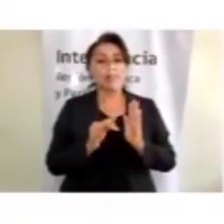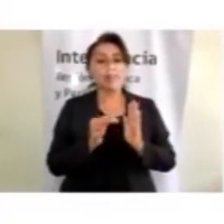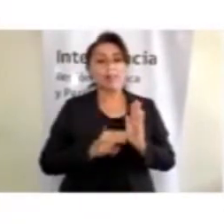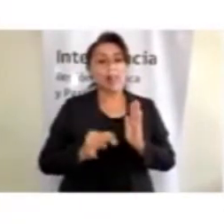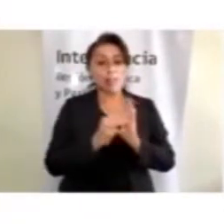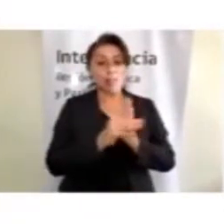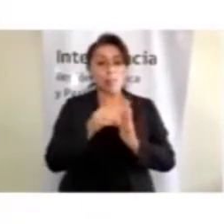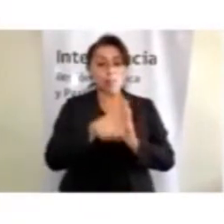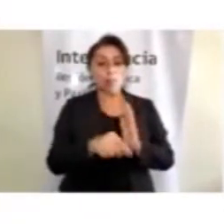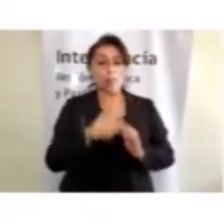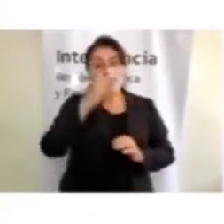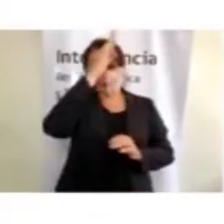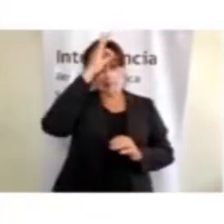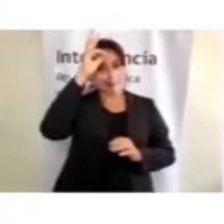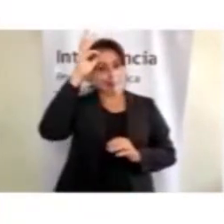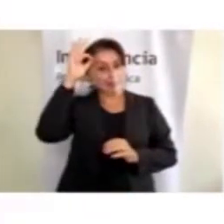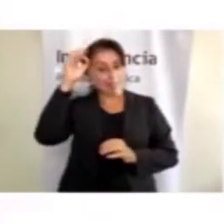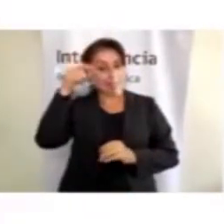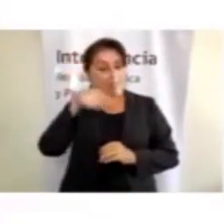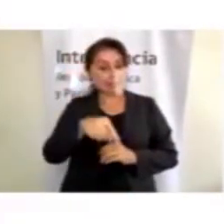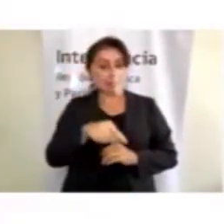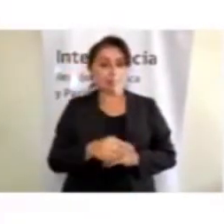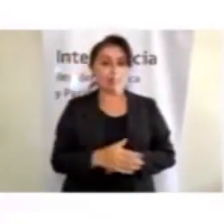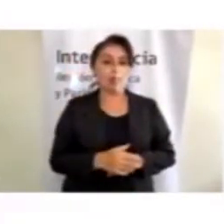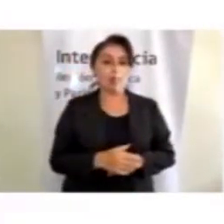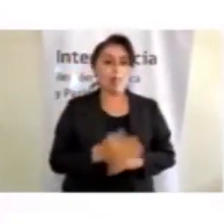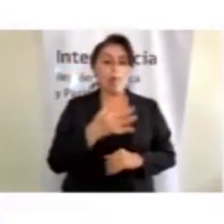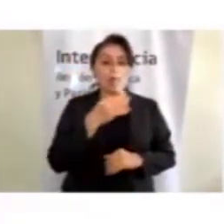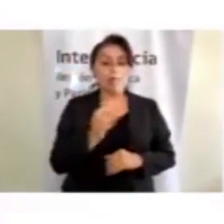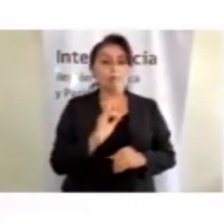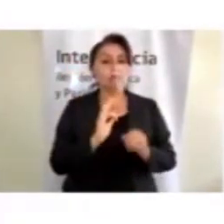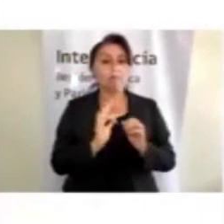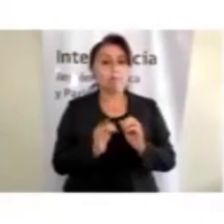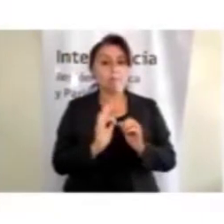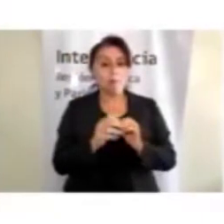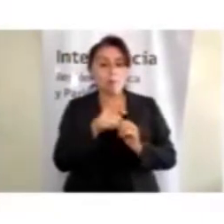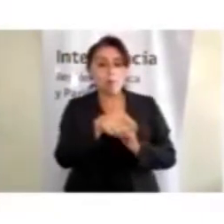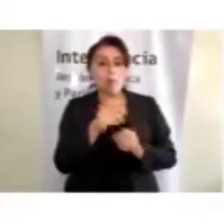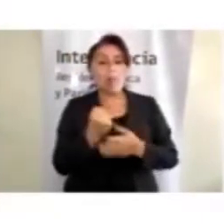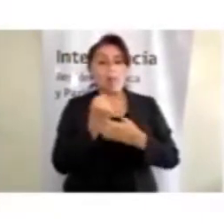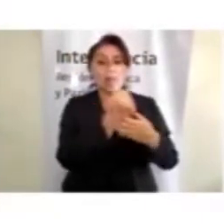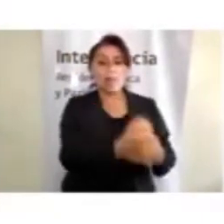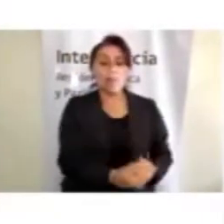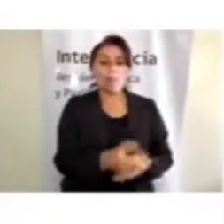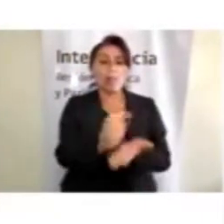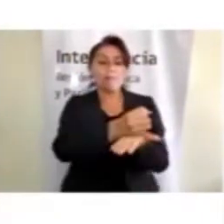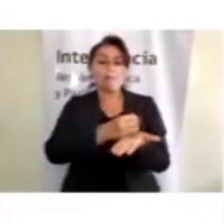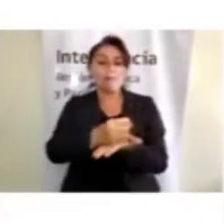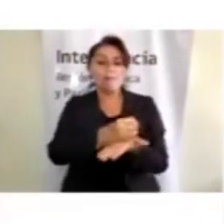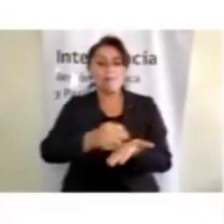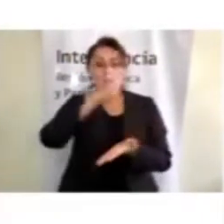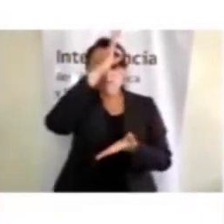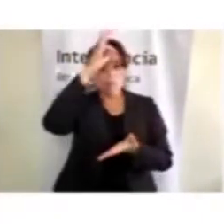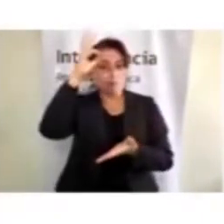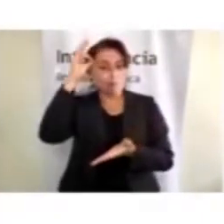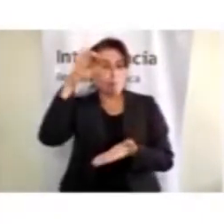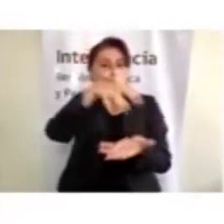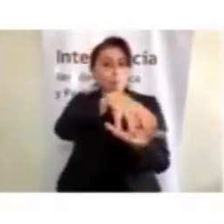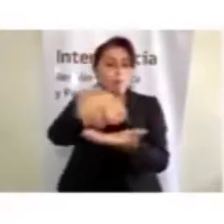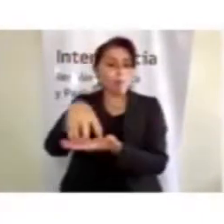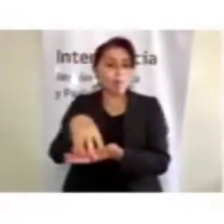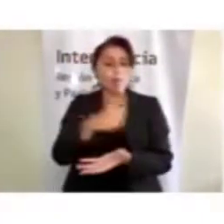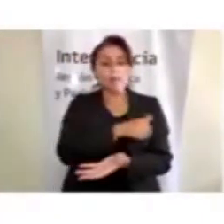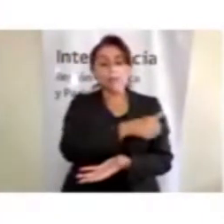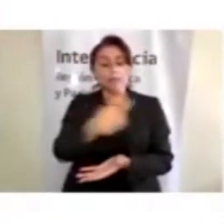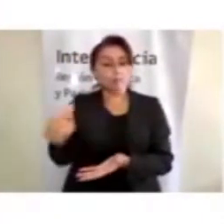haciendo preparaciones para incluir también la medicina ancestral en nuestra residencia sanitaria. Todos tenemos el derecho a escoger